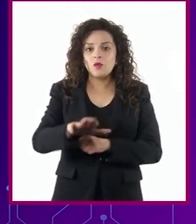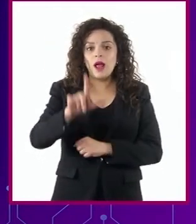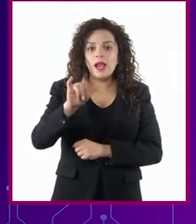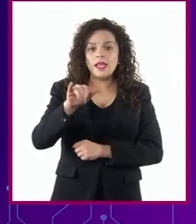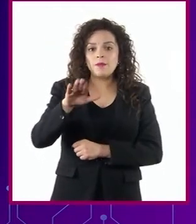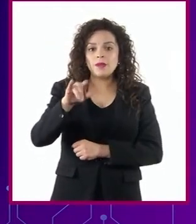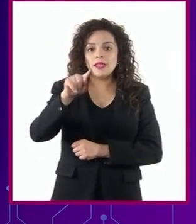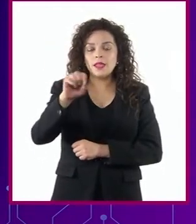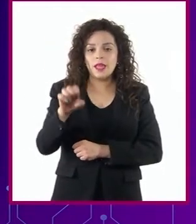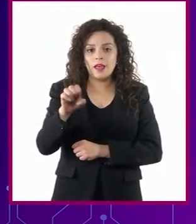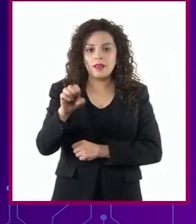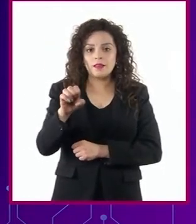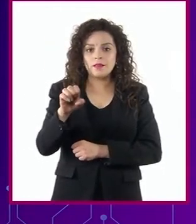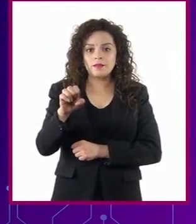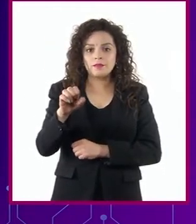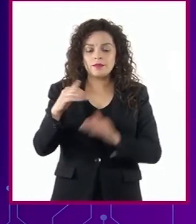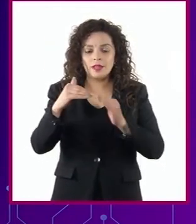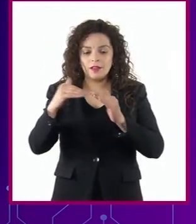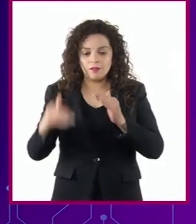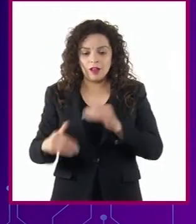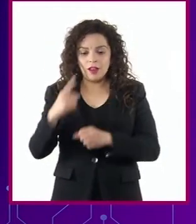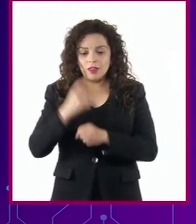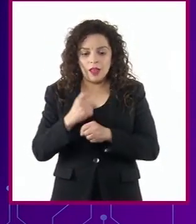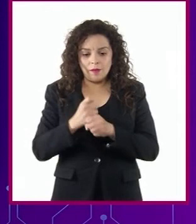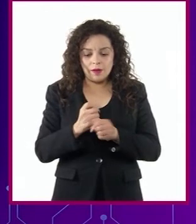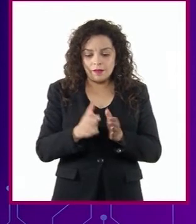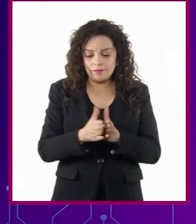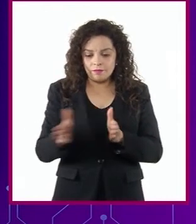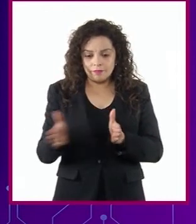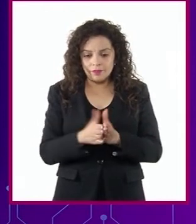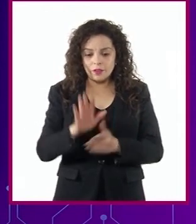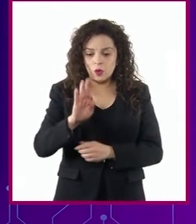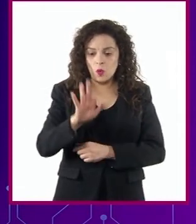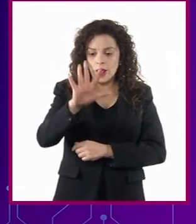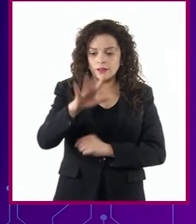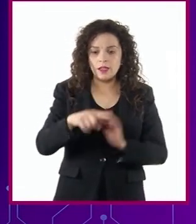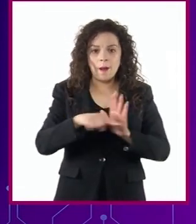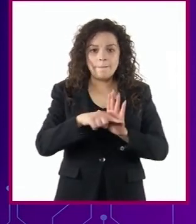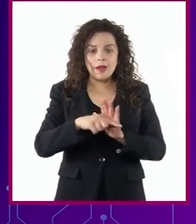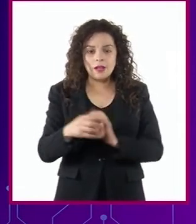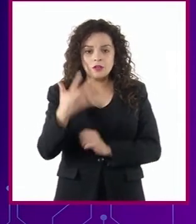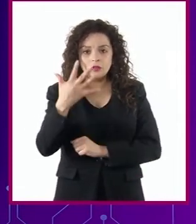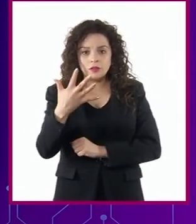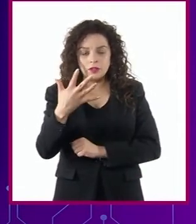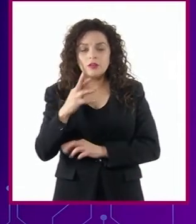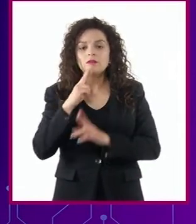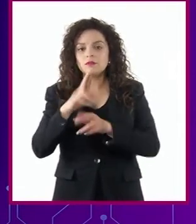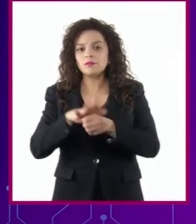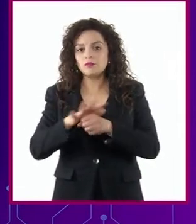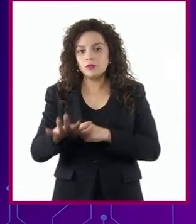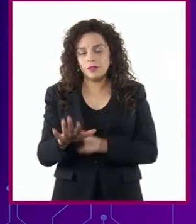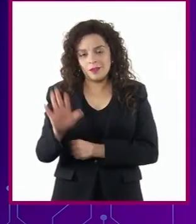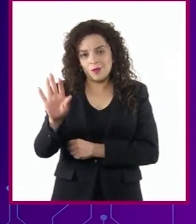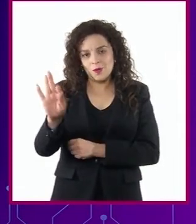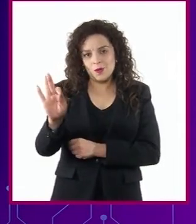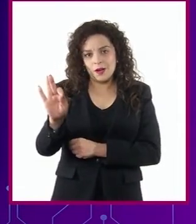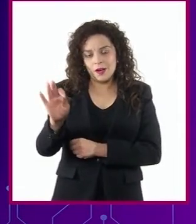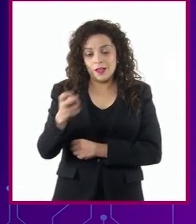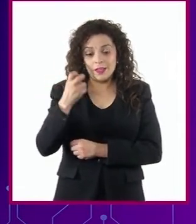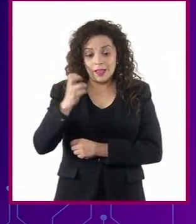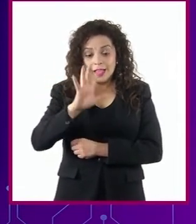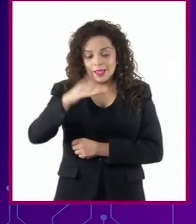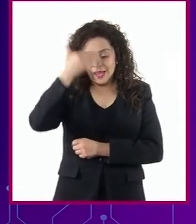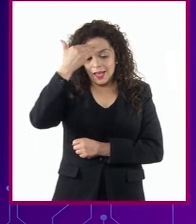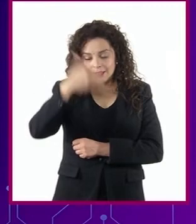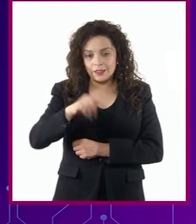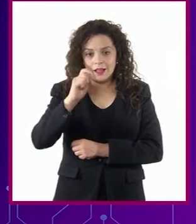intervalo. Esto resulta 45 menos 5 igual a 40. De la misma manera se puede determinar